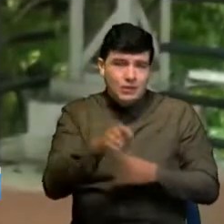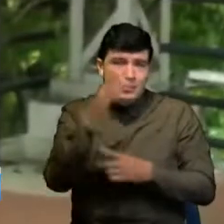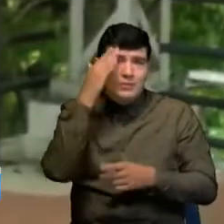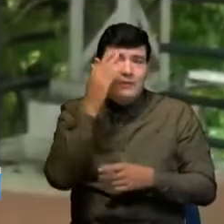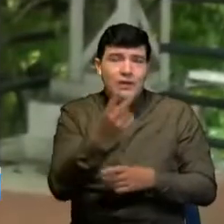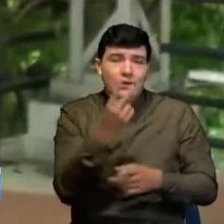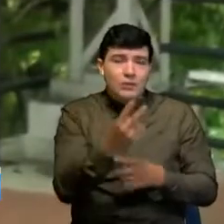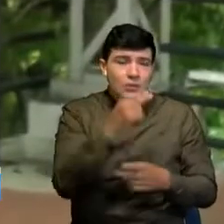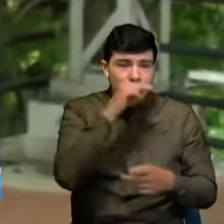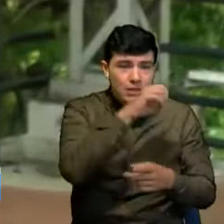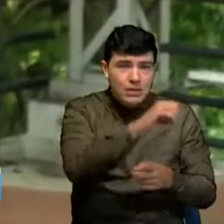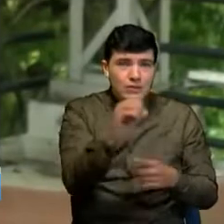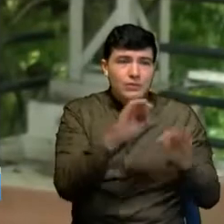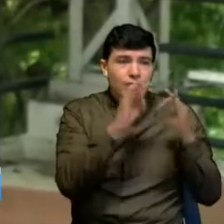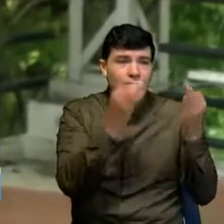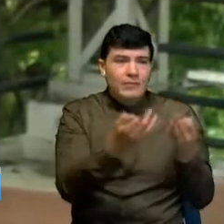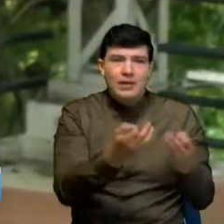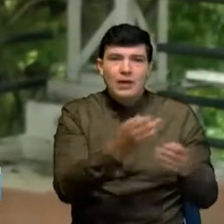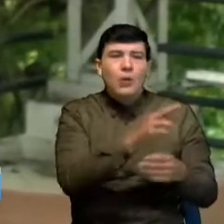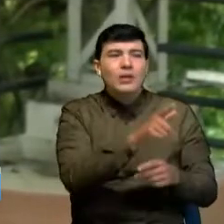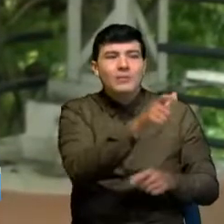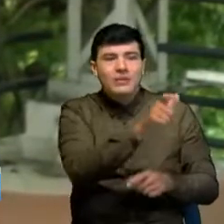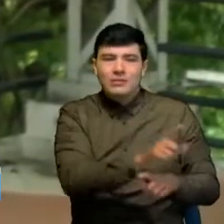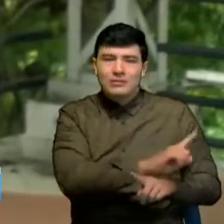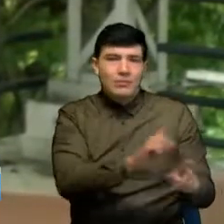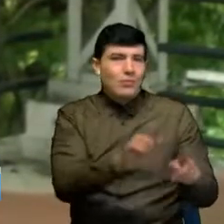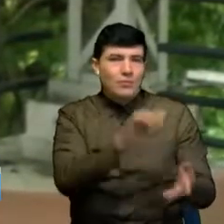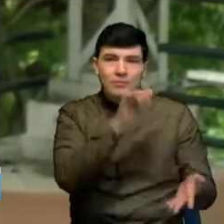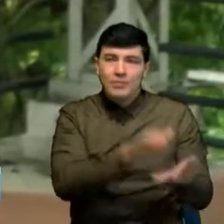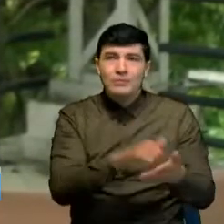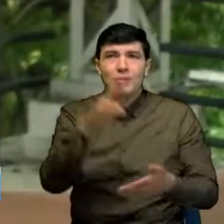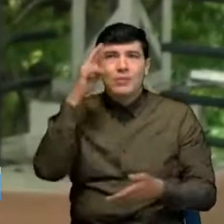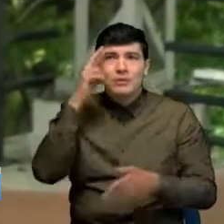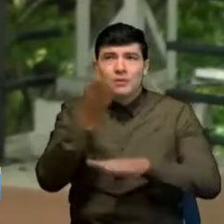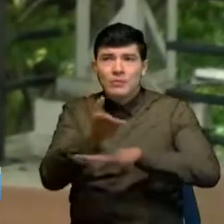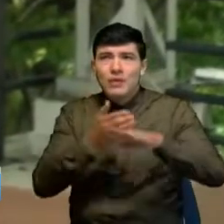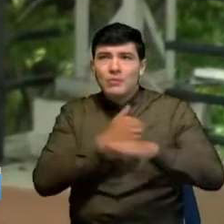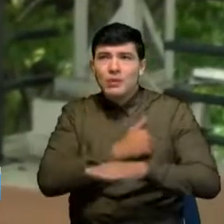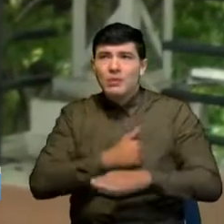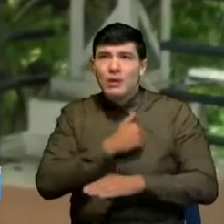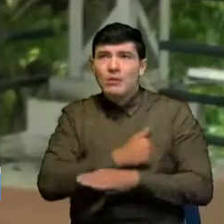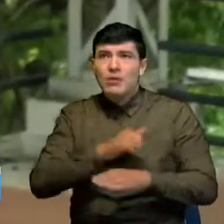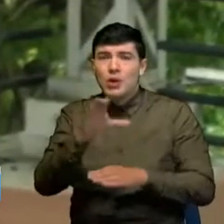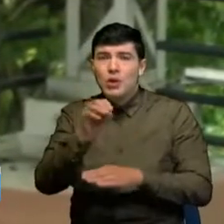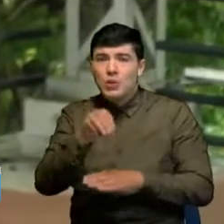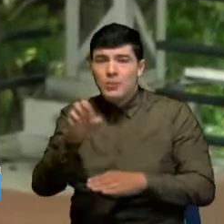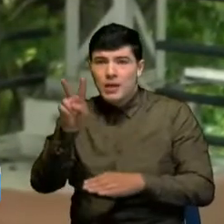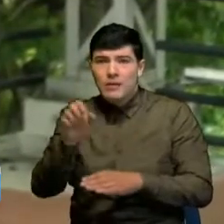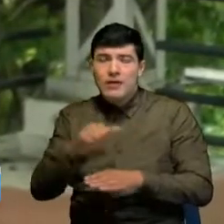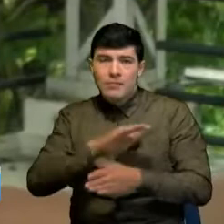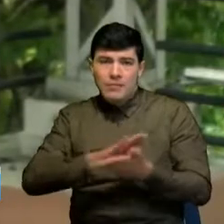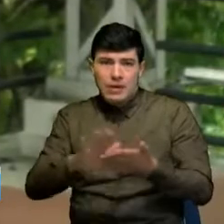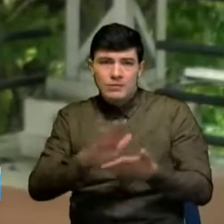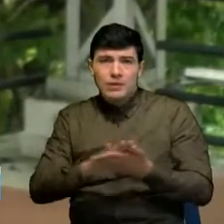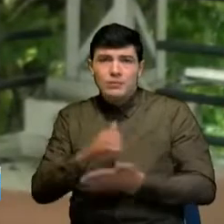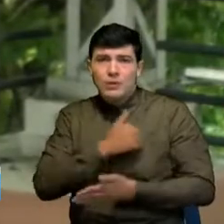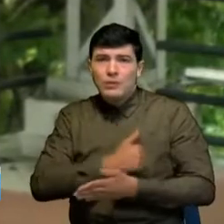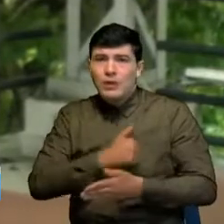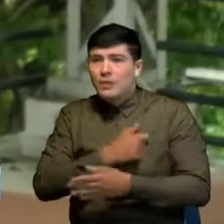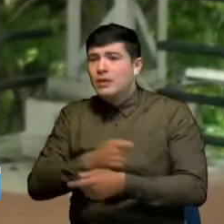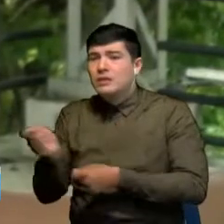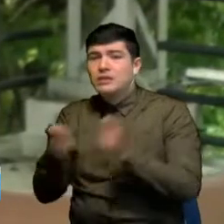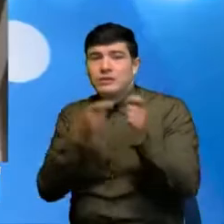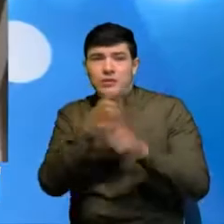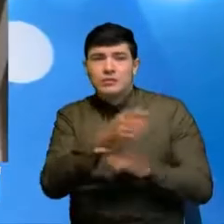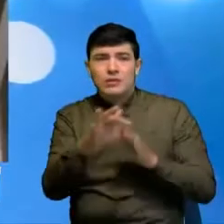niños pequeños con un fondo no es lo mismo entonces le pedimos por favor a conmigo que nos autorice el traslado lo más urgente y